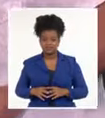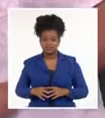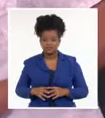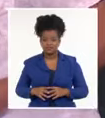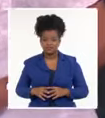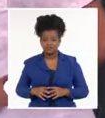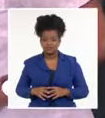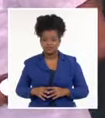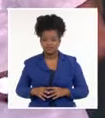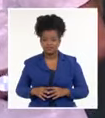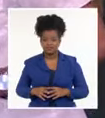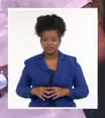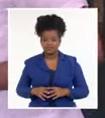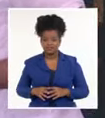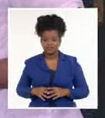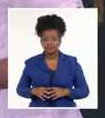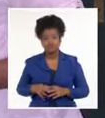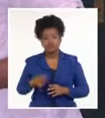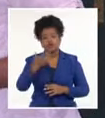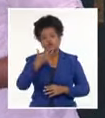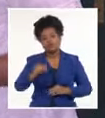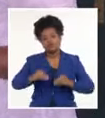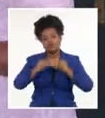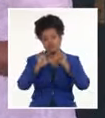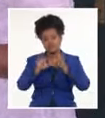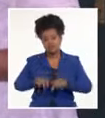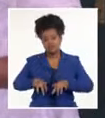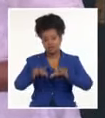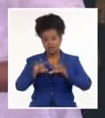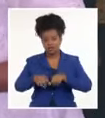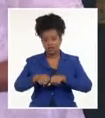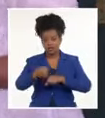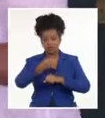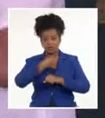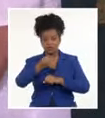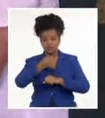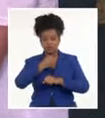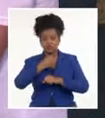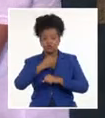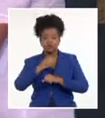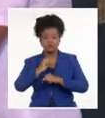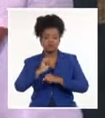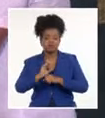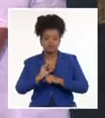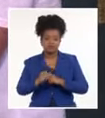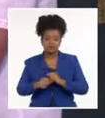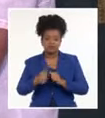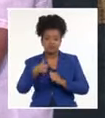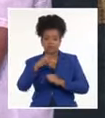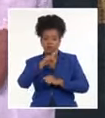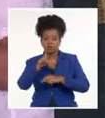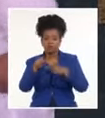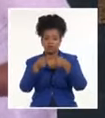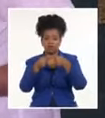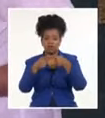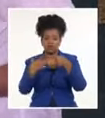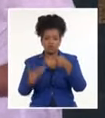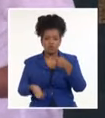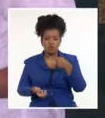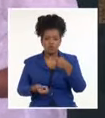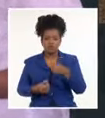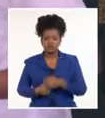Buenos días, secretario. Luis de Jesús, del periódico Claridad de Puerto Rico. Tengo dos preguntas. La primera de ellas sería, a modo de seguimiento de la última